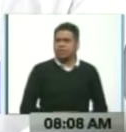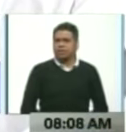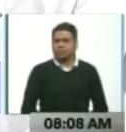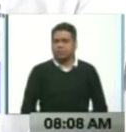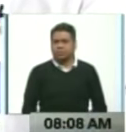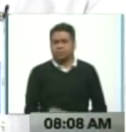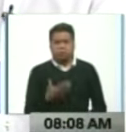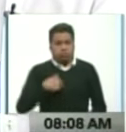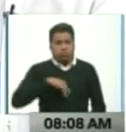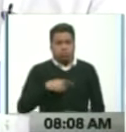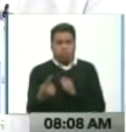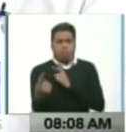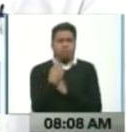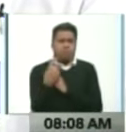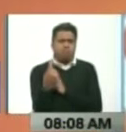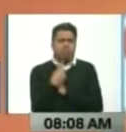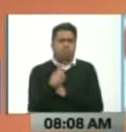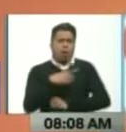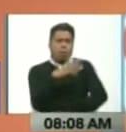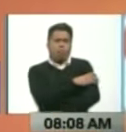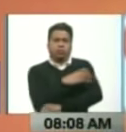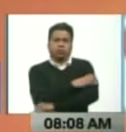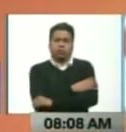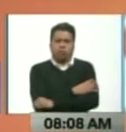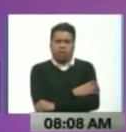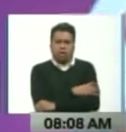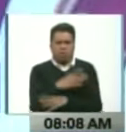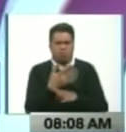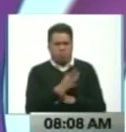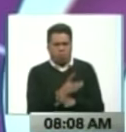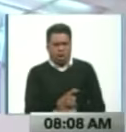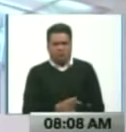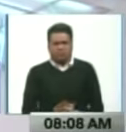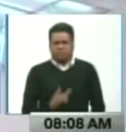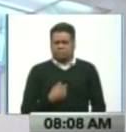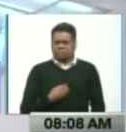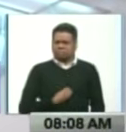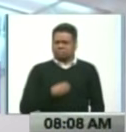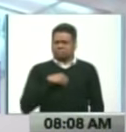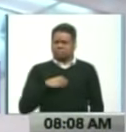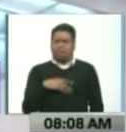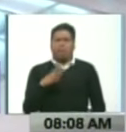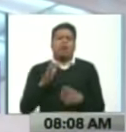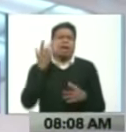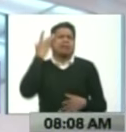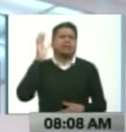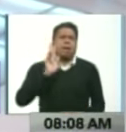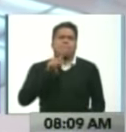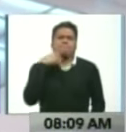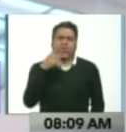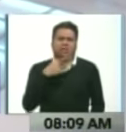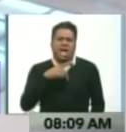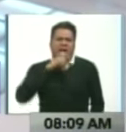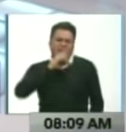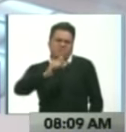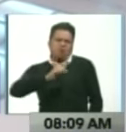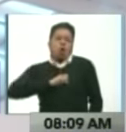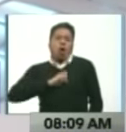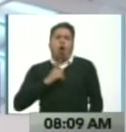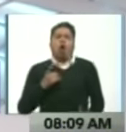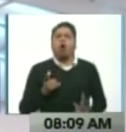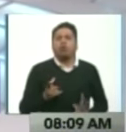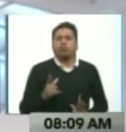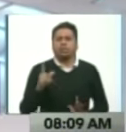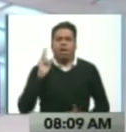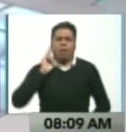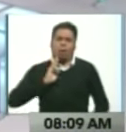mucho ataque por parte de la oposición con el videojuego, ya que lo buscan politizar. Ellos odian a Bolívar. Sí, ellos básicamente odian a Bolívar,